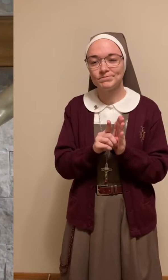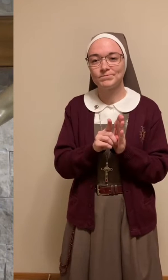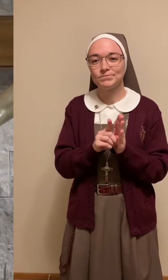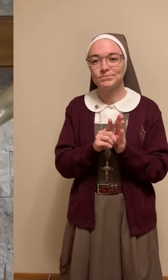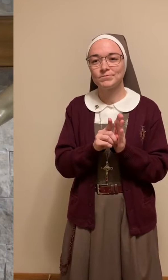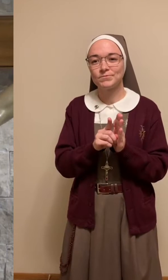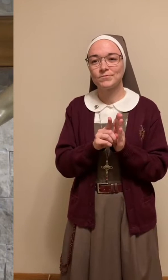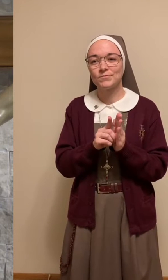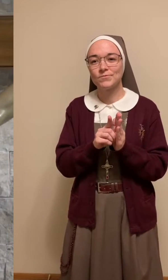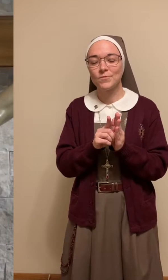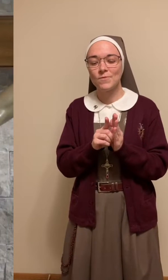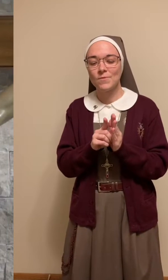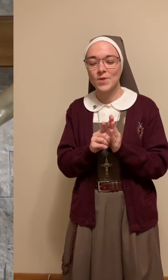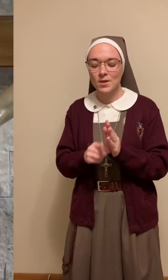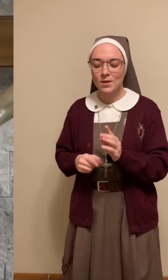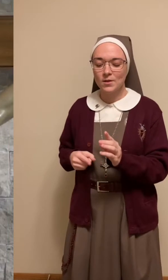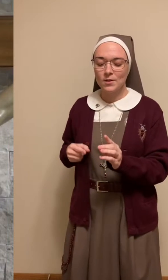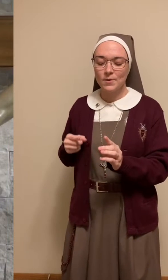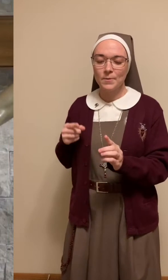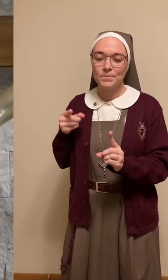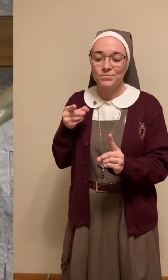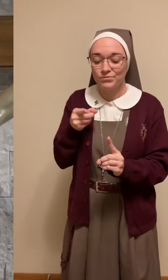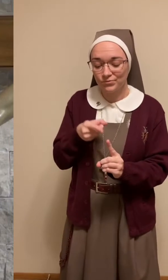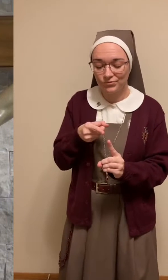en horas específicas